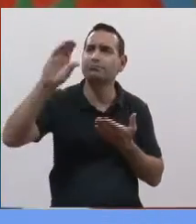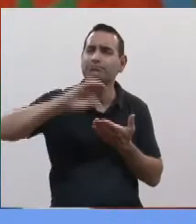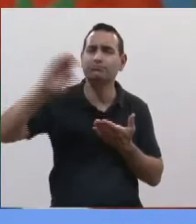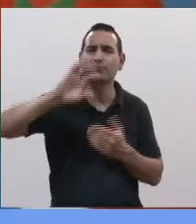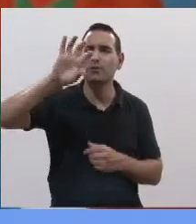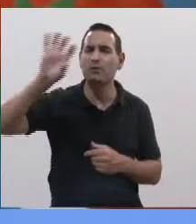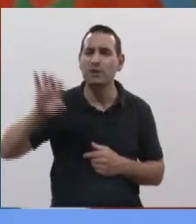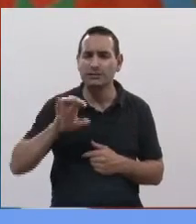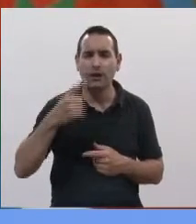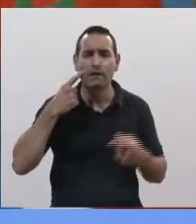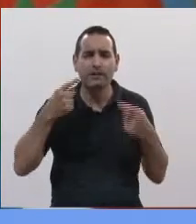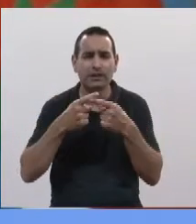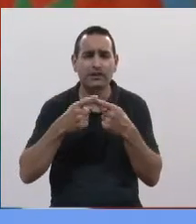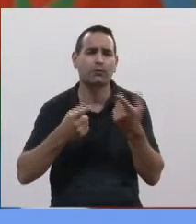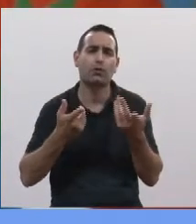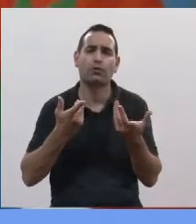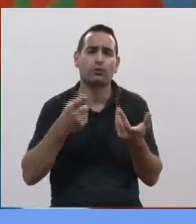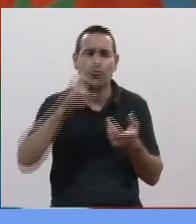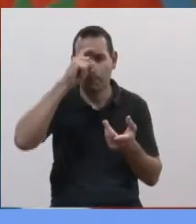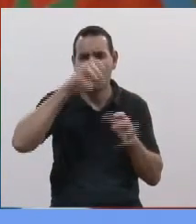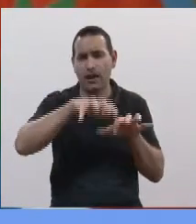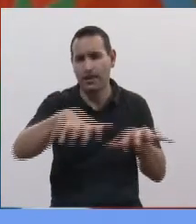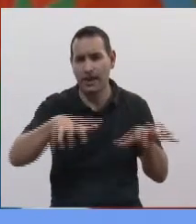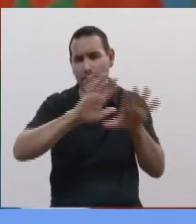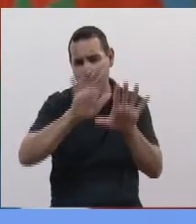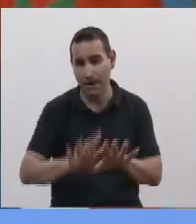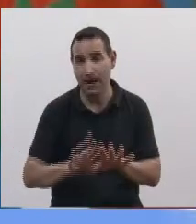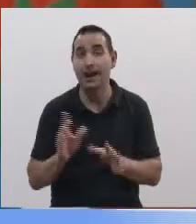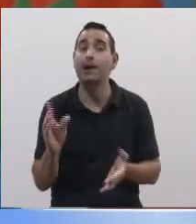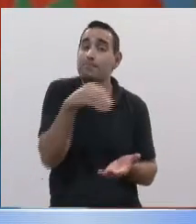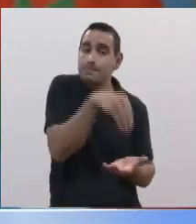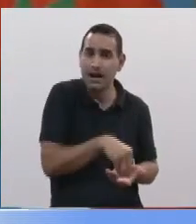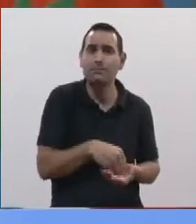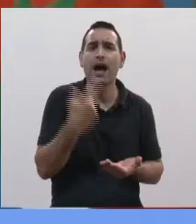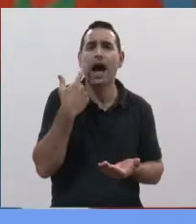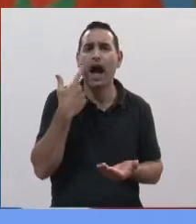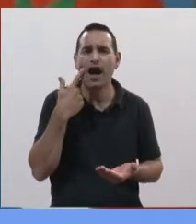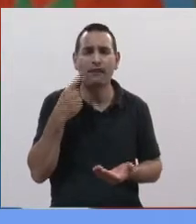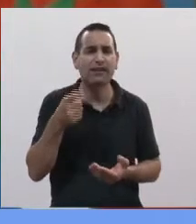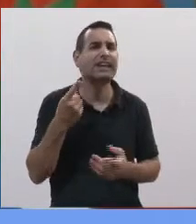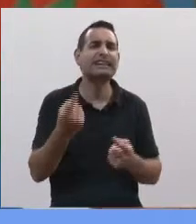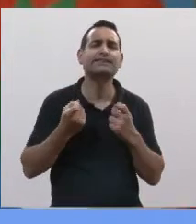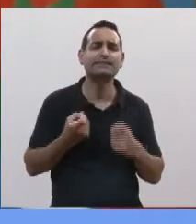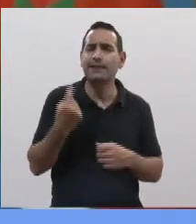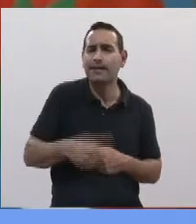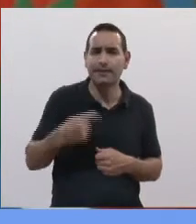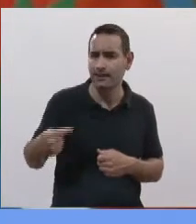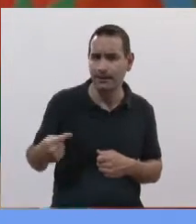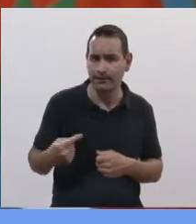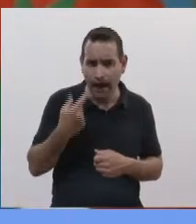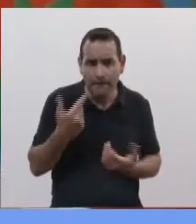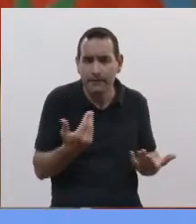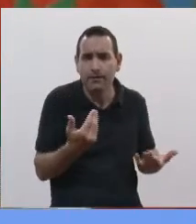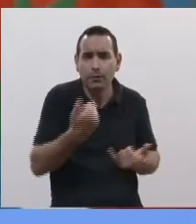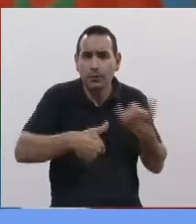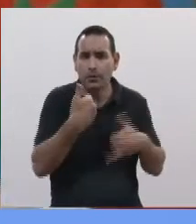para mejorar el sistema de salud, sino también para ver cuáles son las necesidades, para saber